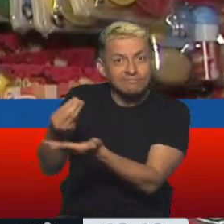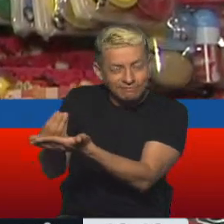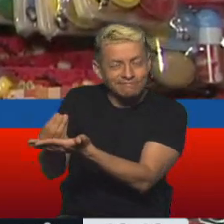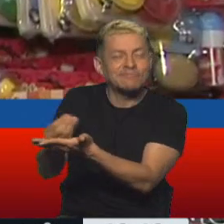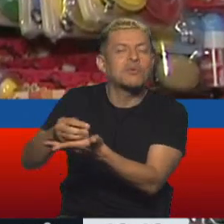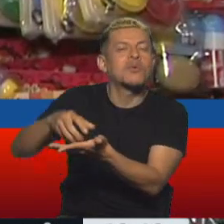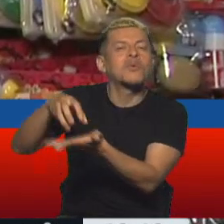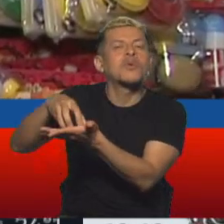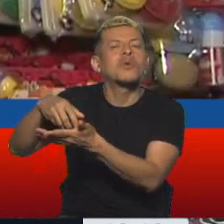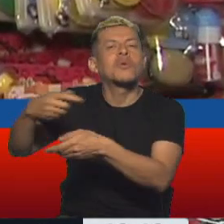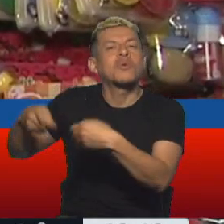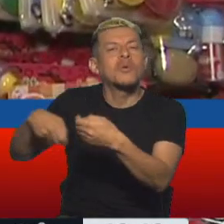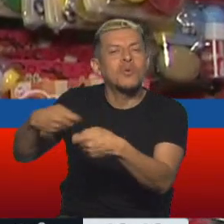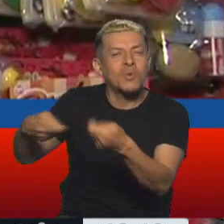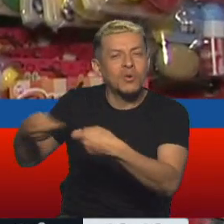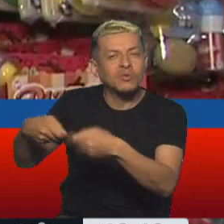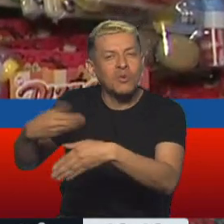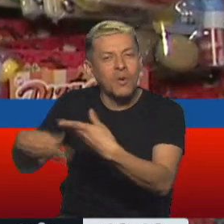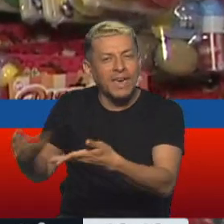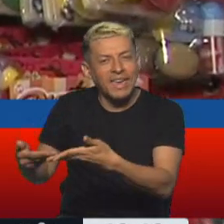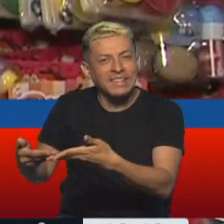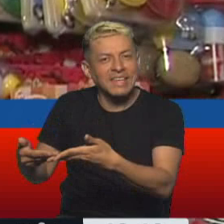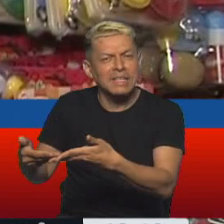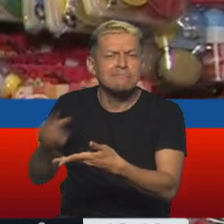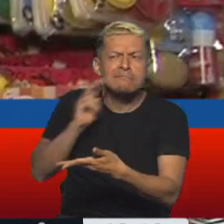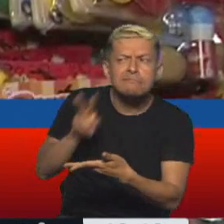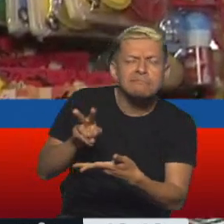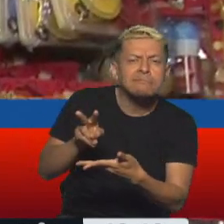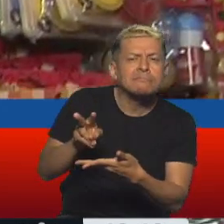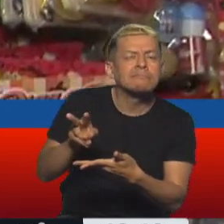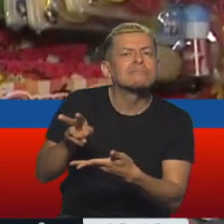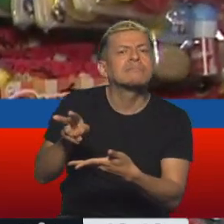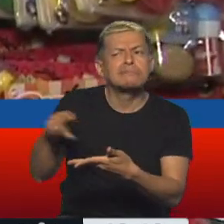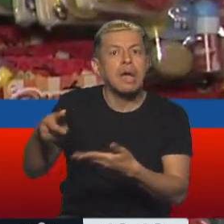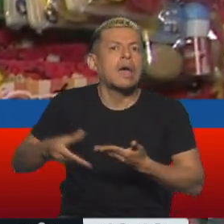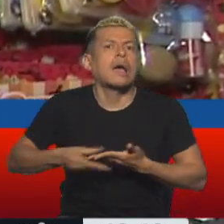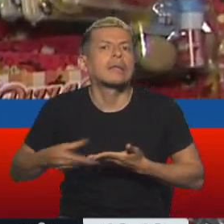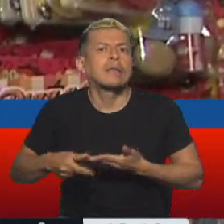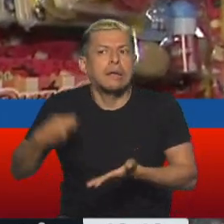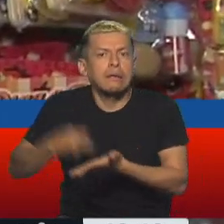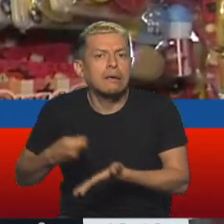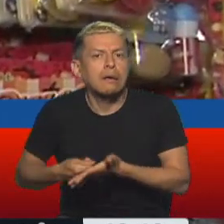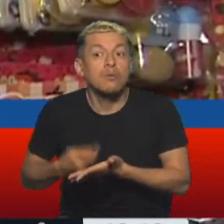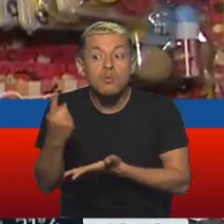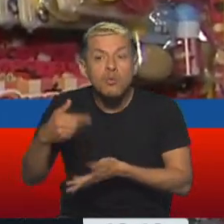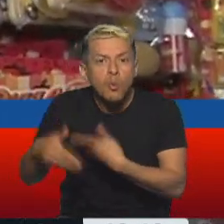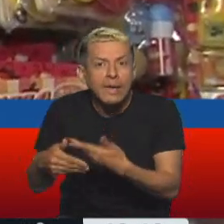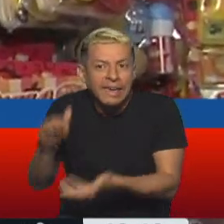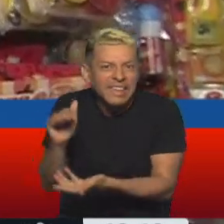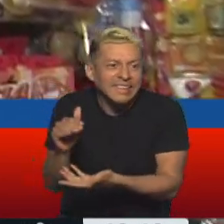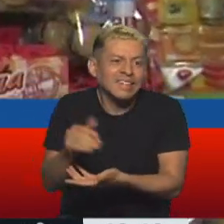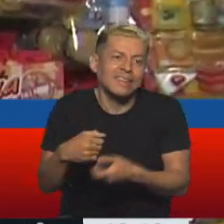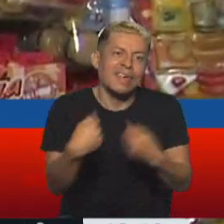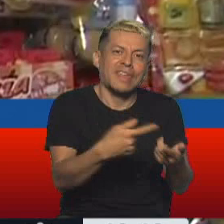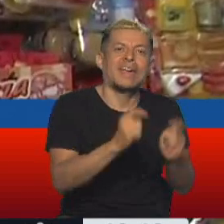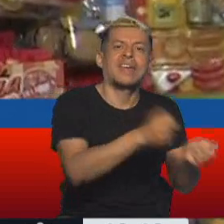repasar y tener información acerca de cuánto habrá que gastar para comprar un juguete para la sonrisa